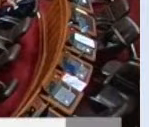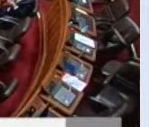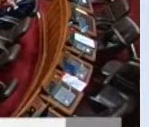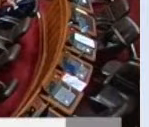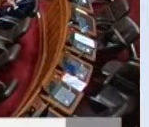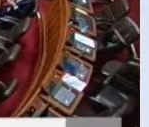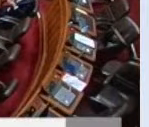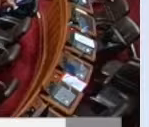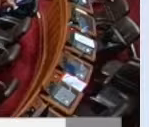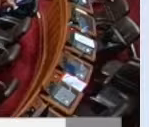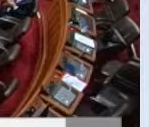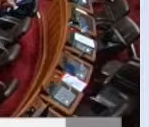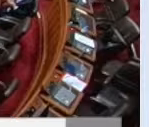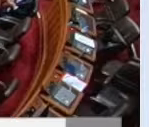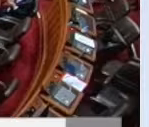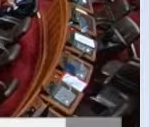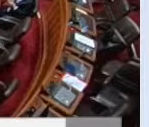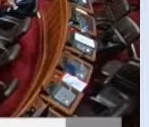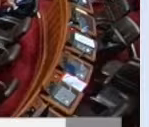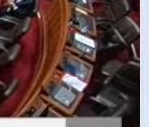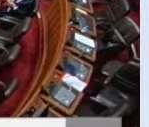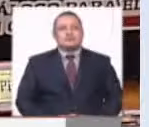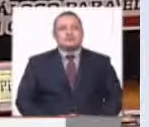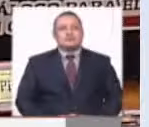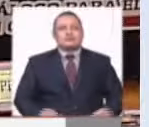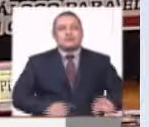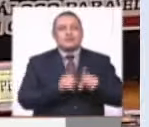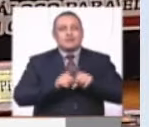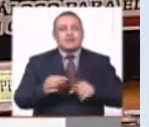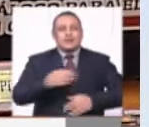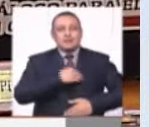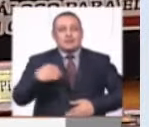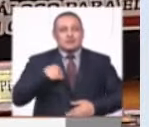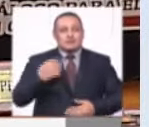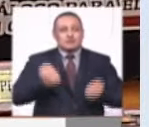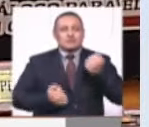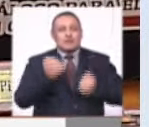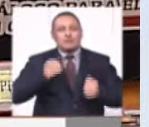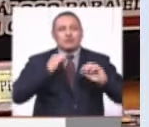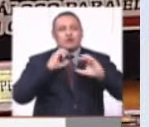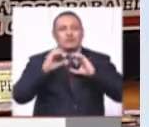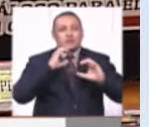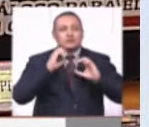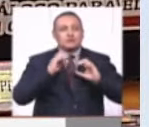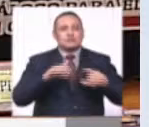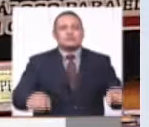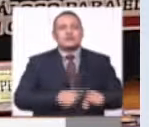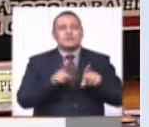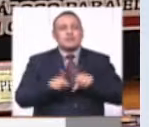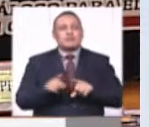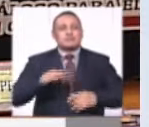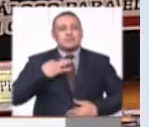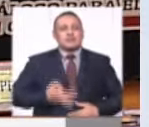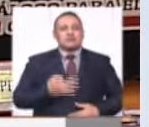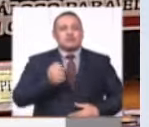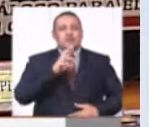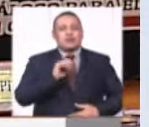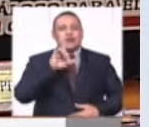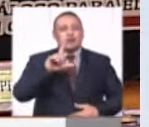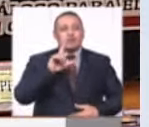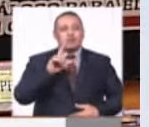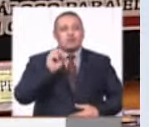Gracias, ministra. Tiene el uso de la palabra el ministro de Transportes y Comunicaciones, señor